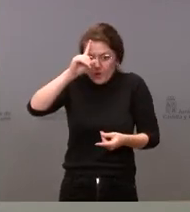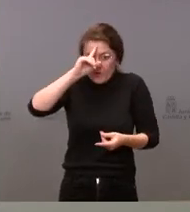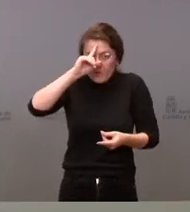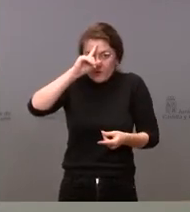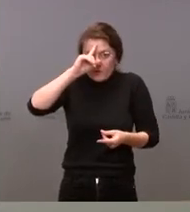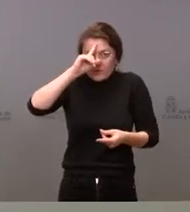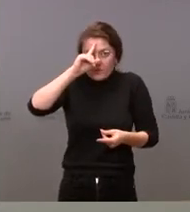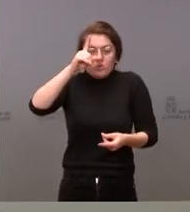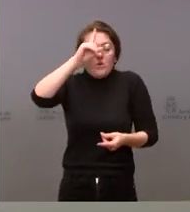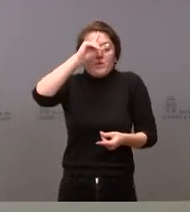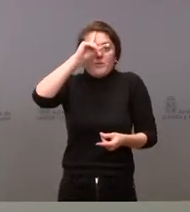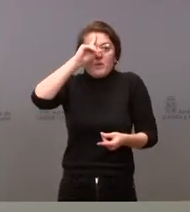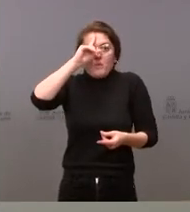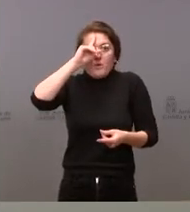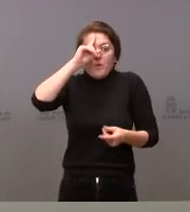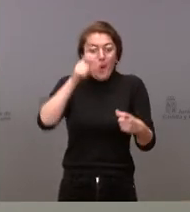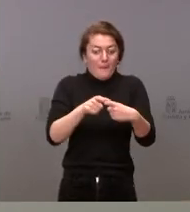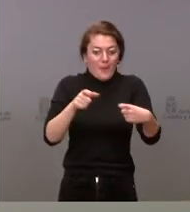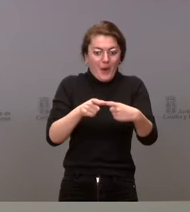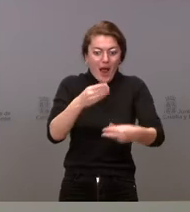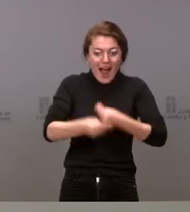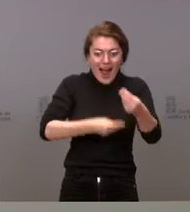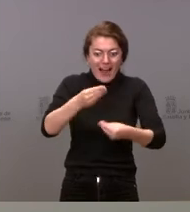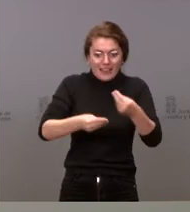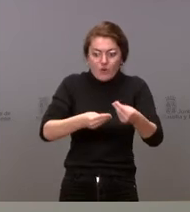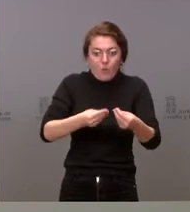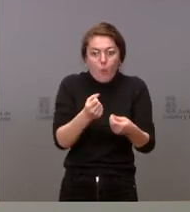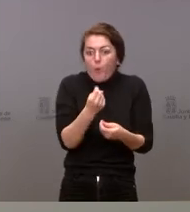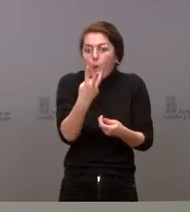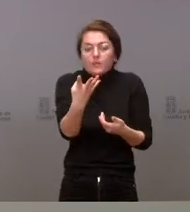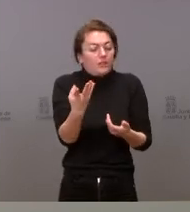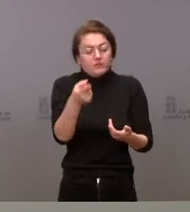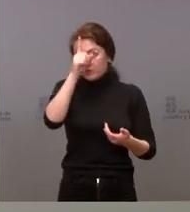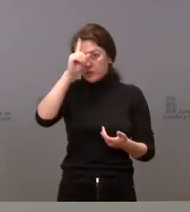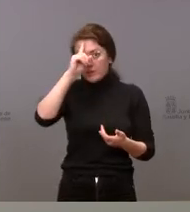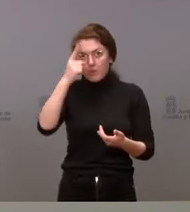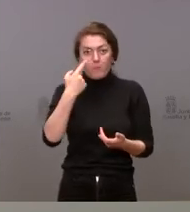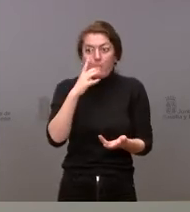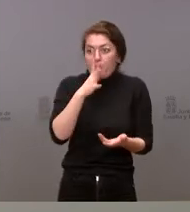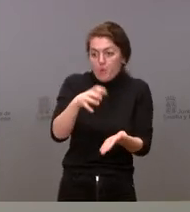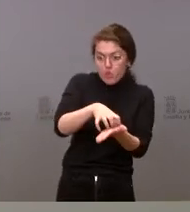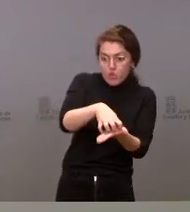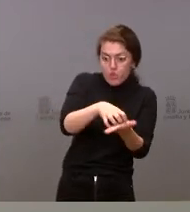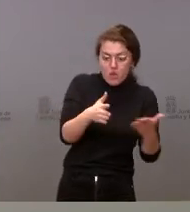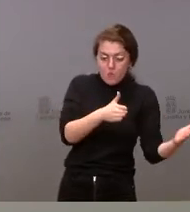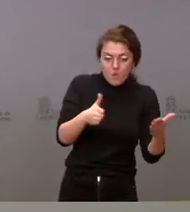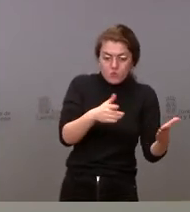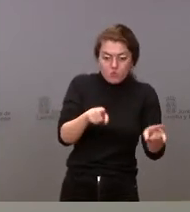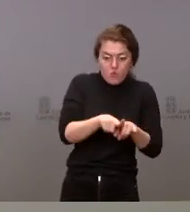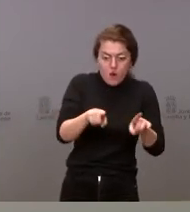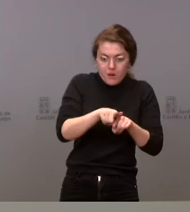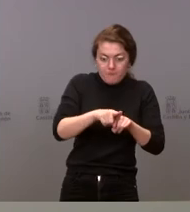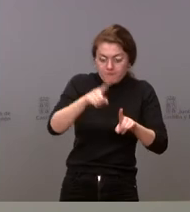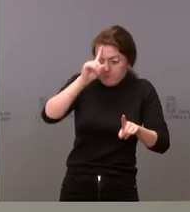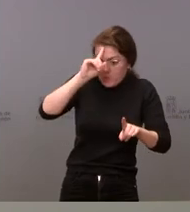entidad del número de pruebas a realizar estábamos en un momento de incertidumbre estábamos en un momento en que desconocíamos